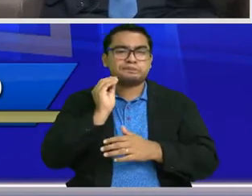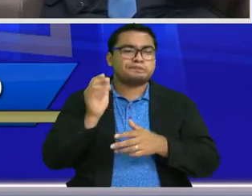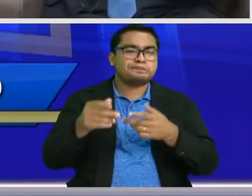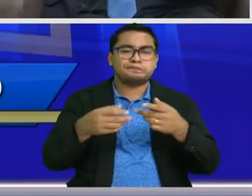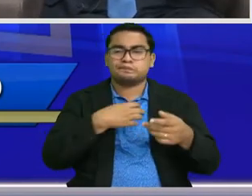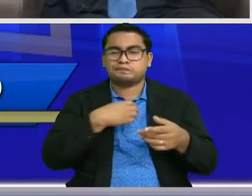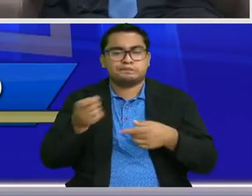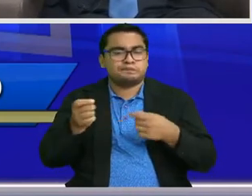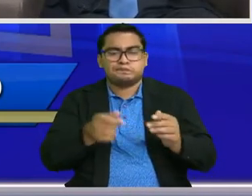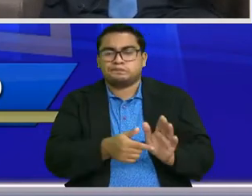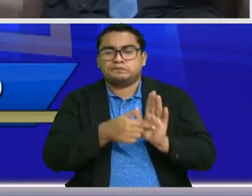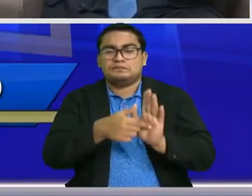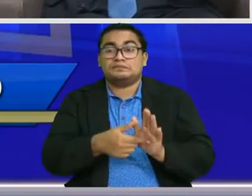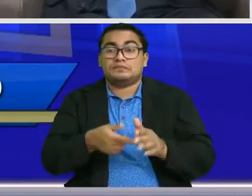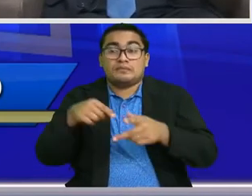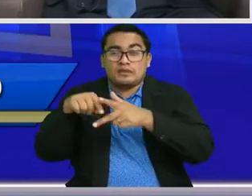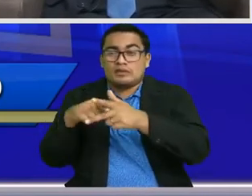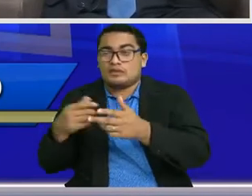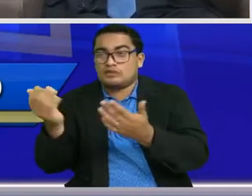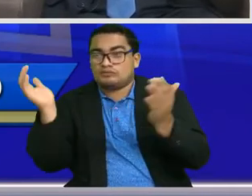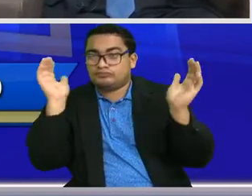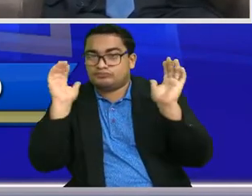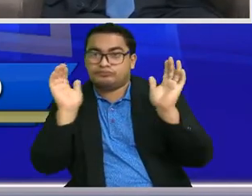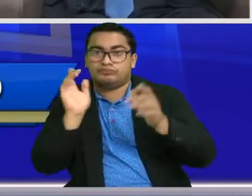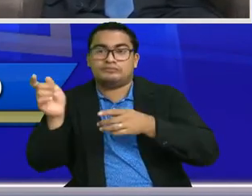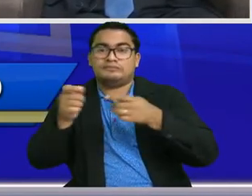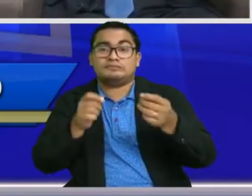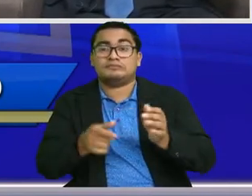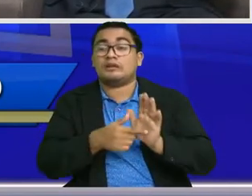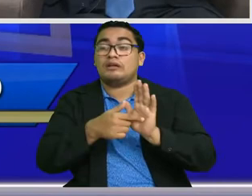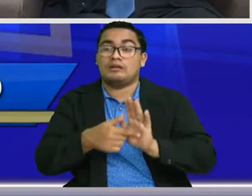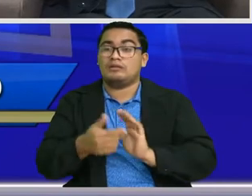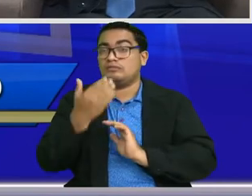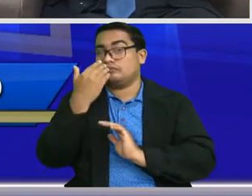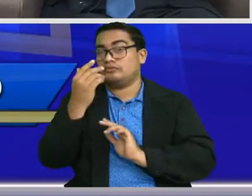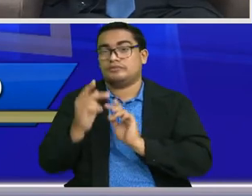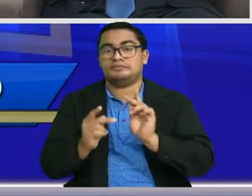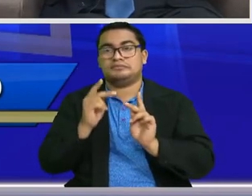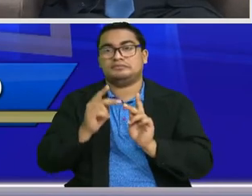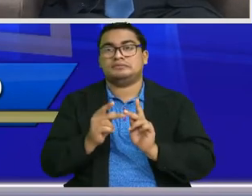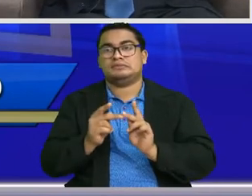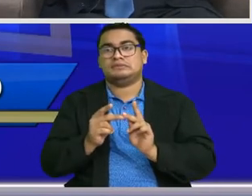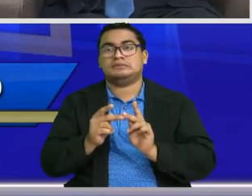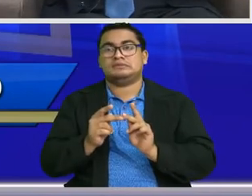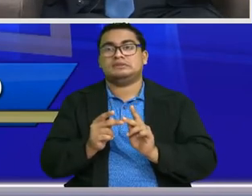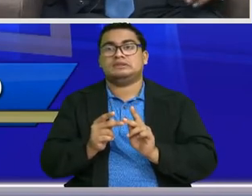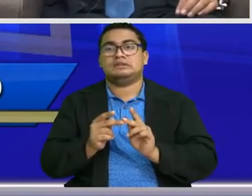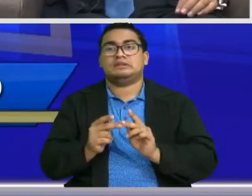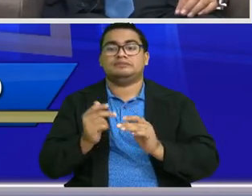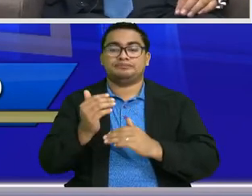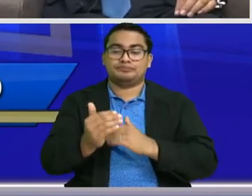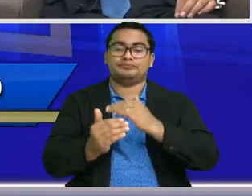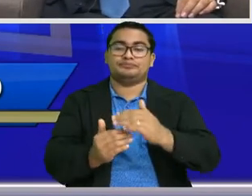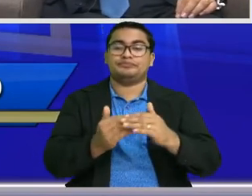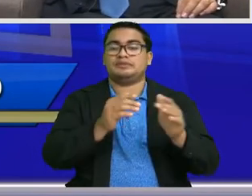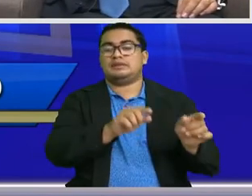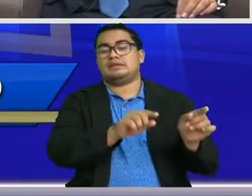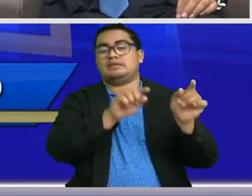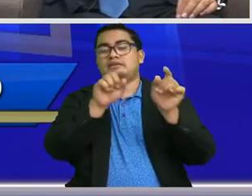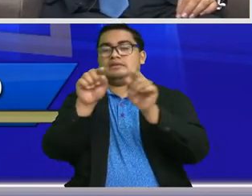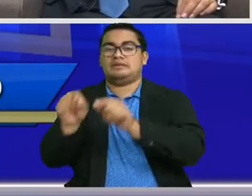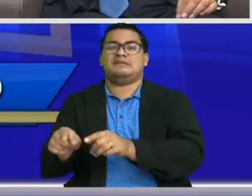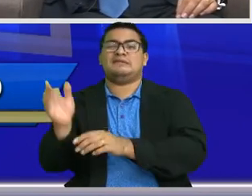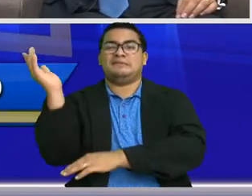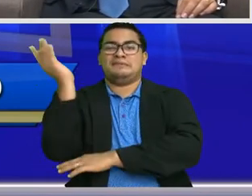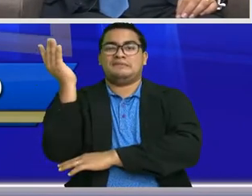producto, que están saliendo al mercado y que están viendo que tienen un éxito. Entonces marcas una pauta para que llegues a lo que define la